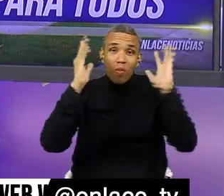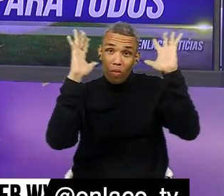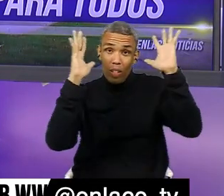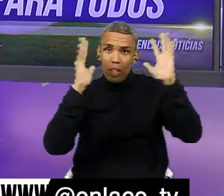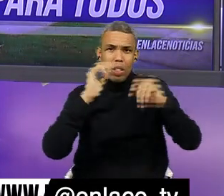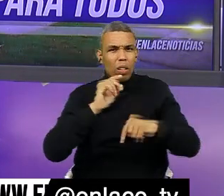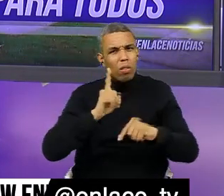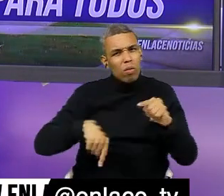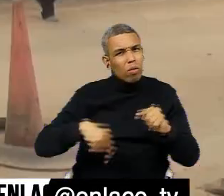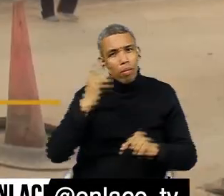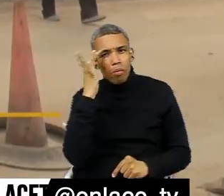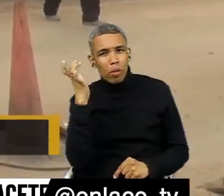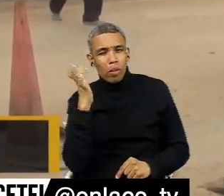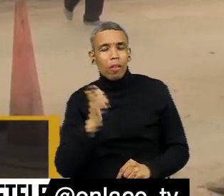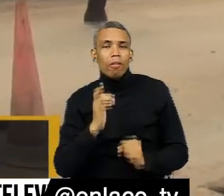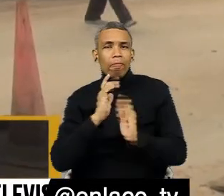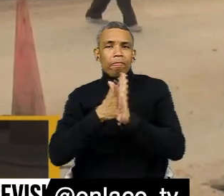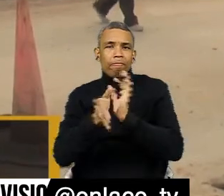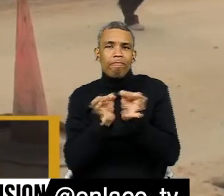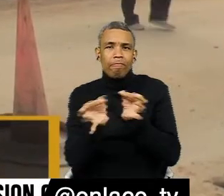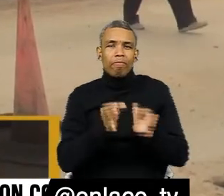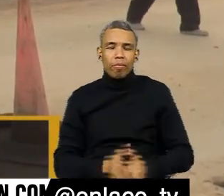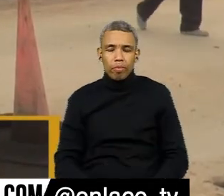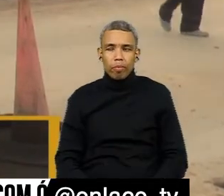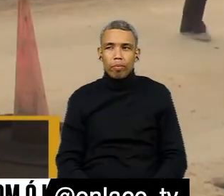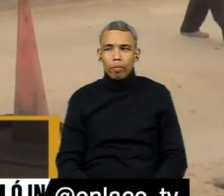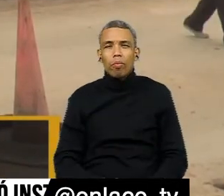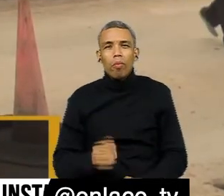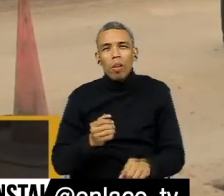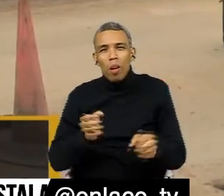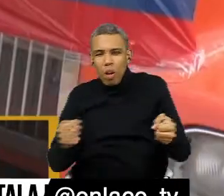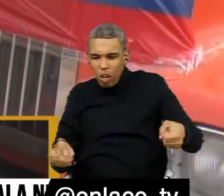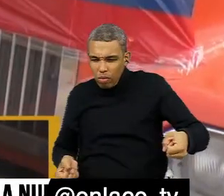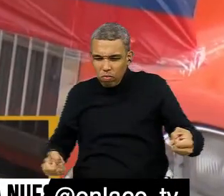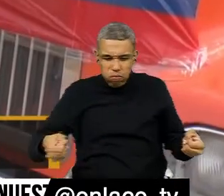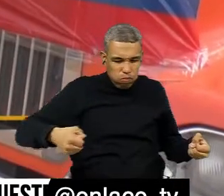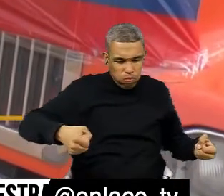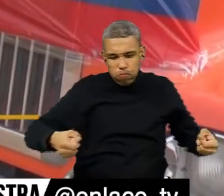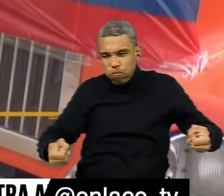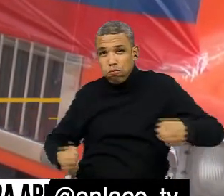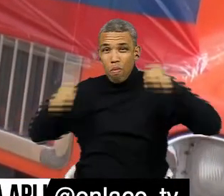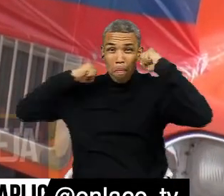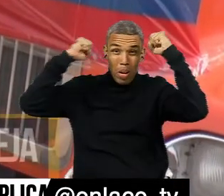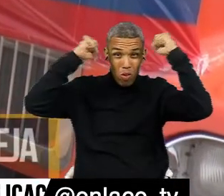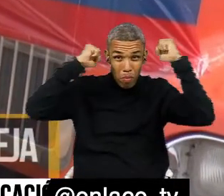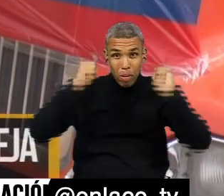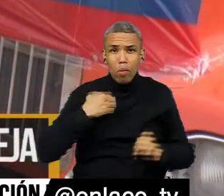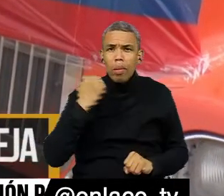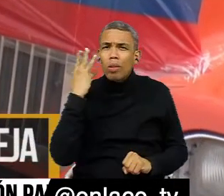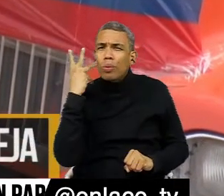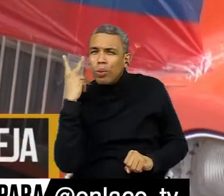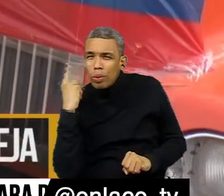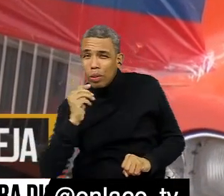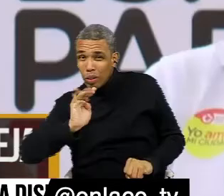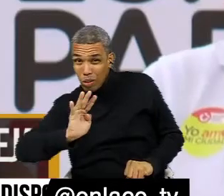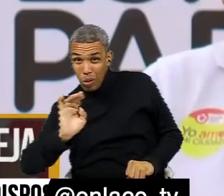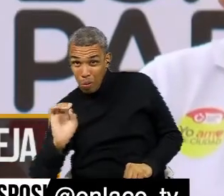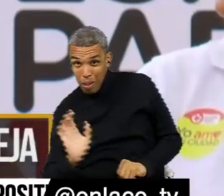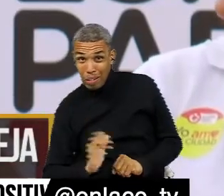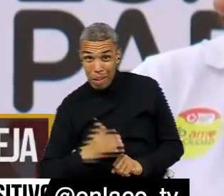julio. Dado al paro camionero que por más de 40 días se cumple en todo el territorio nacional y buscando garantizar la seguridad de los